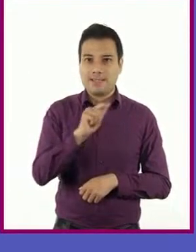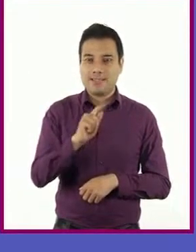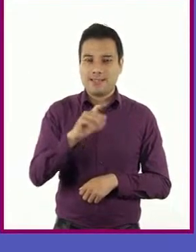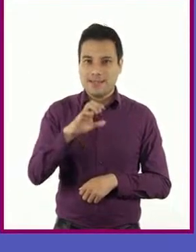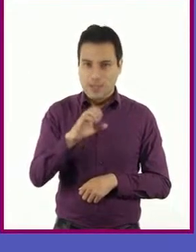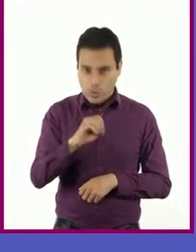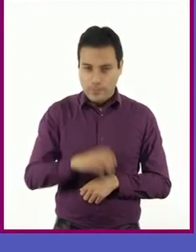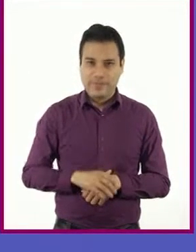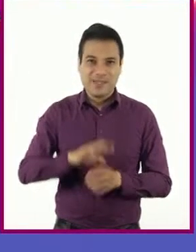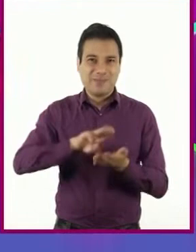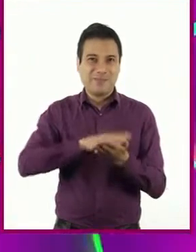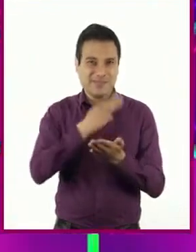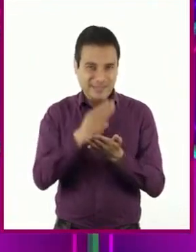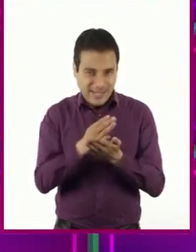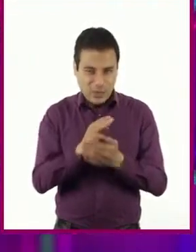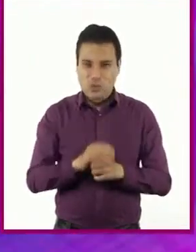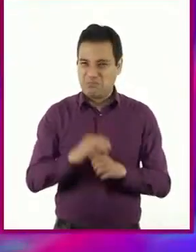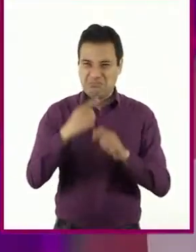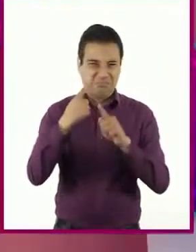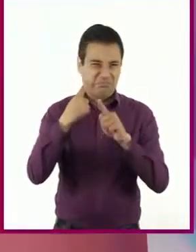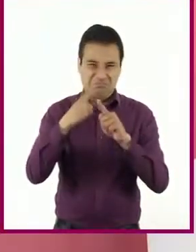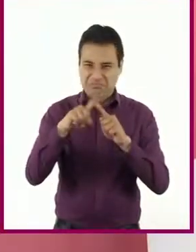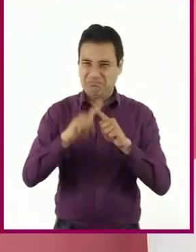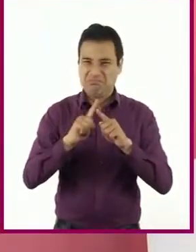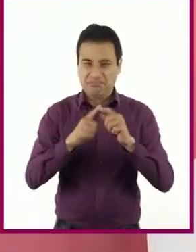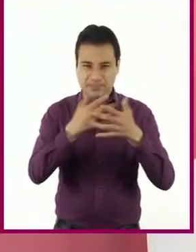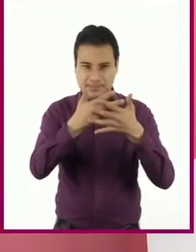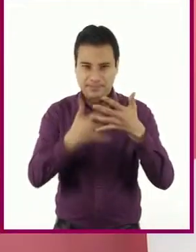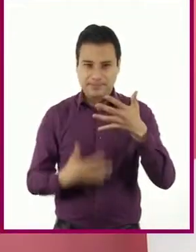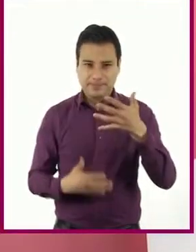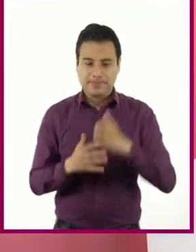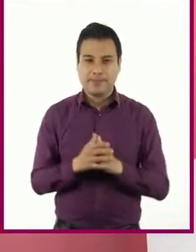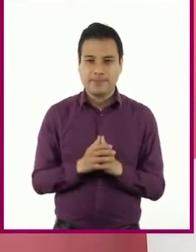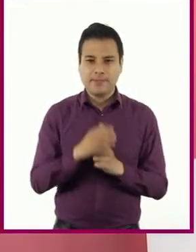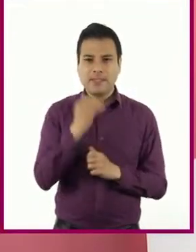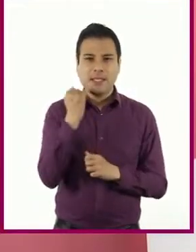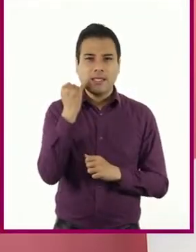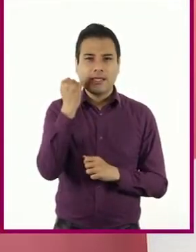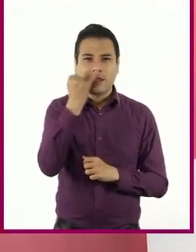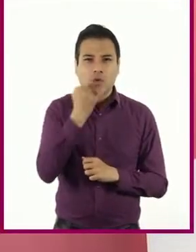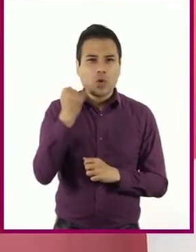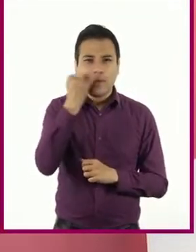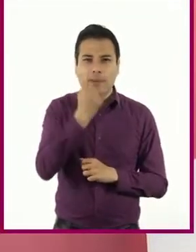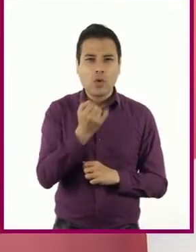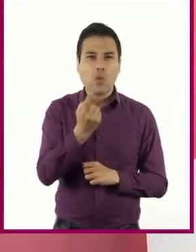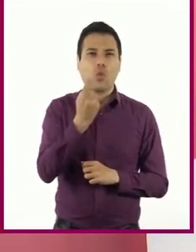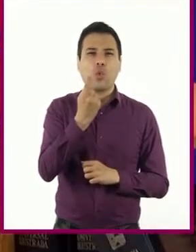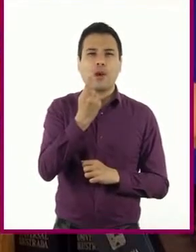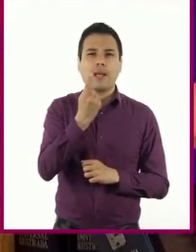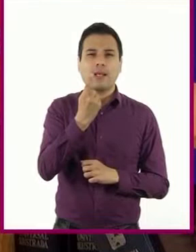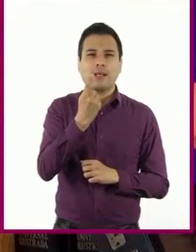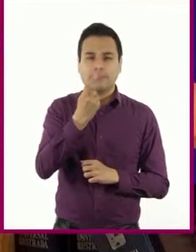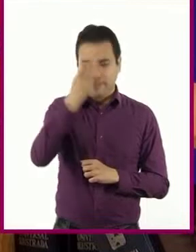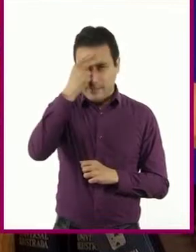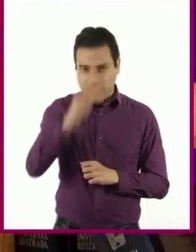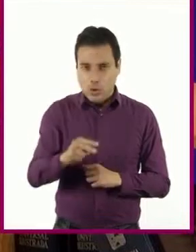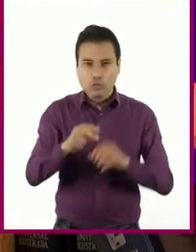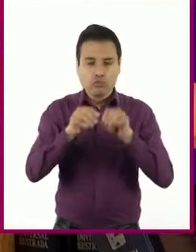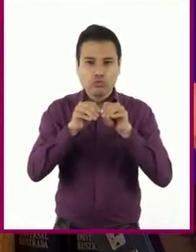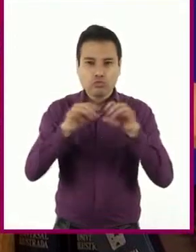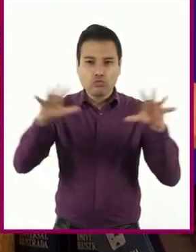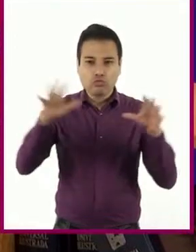mixteco, además del español. ¿Cuál de estas lenguas consideran que es la que se debe aprender y usar en México? Maestra,